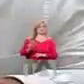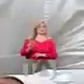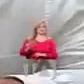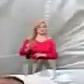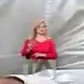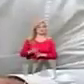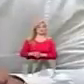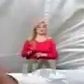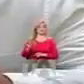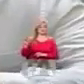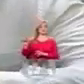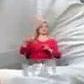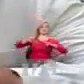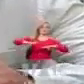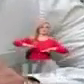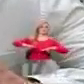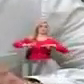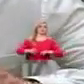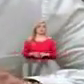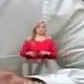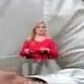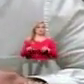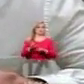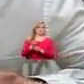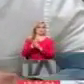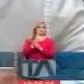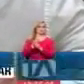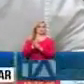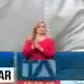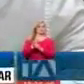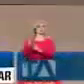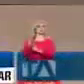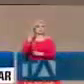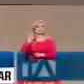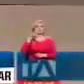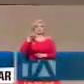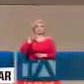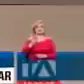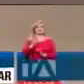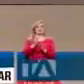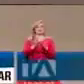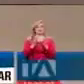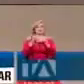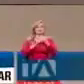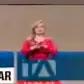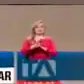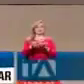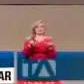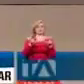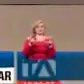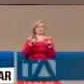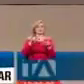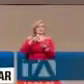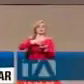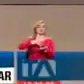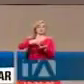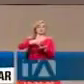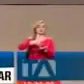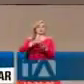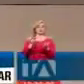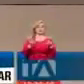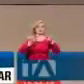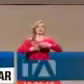Jairal Asunino también precauteló su lugar en el hospital. Él, el pasado 28 de abril, envió un certificado de vulnerabilidad al Departamento